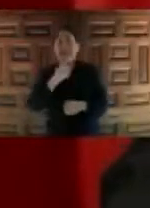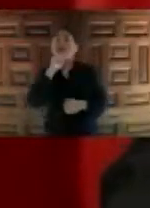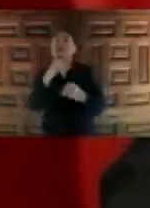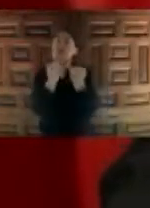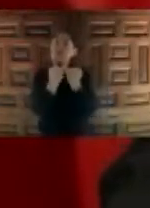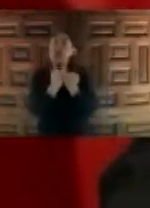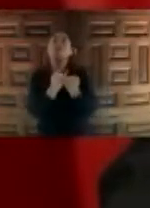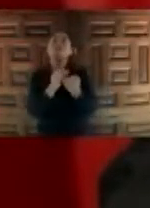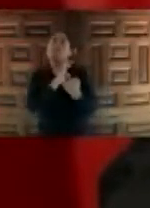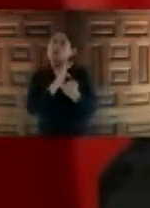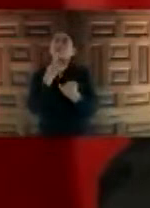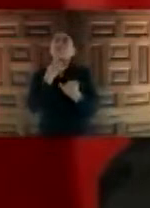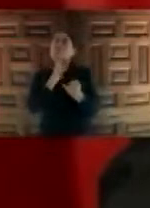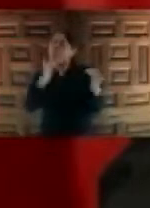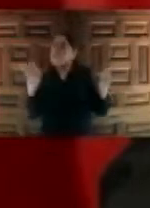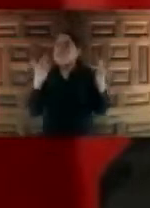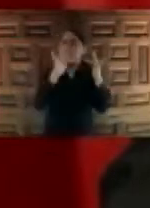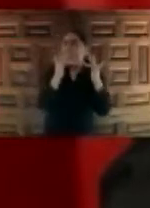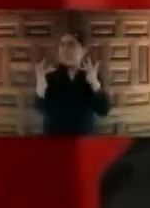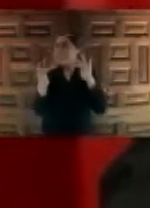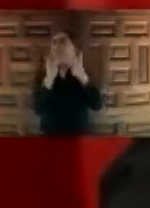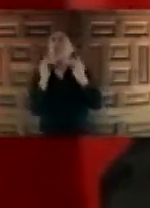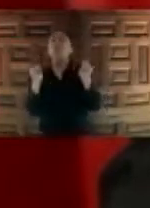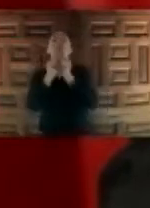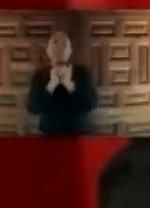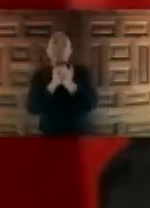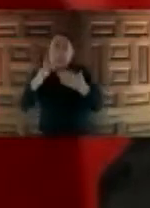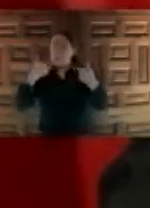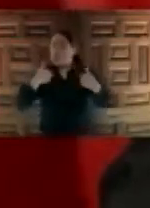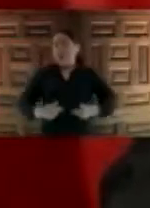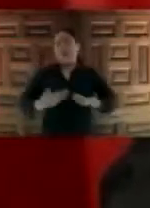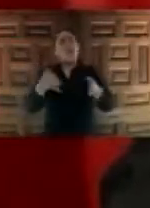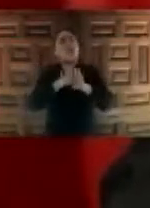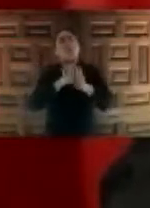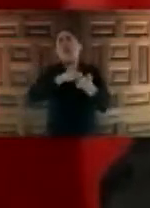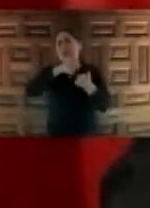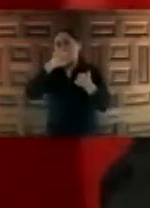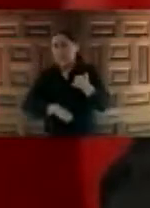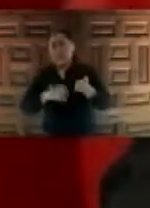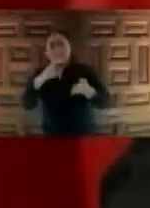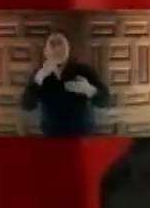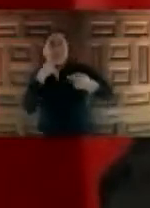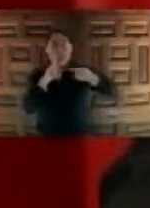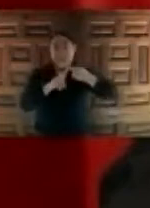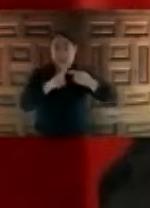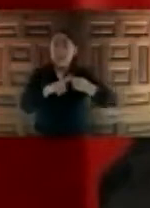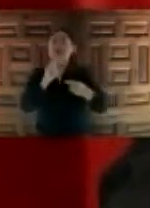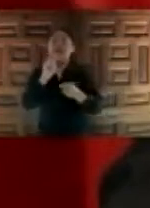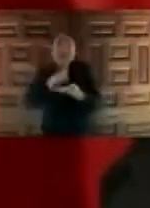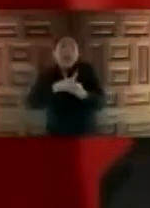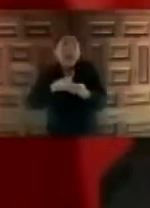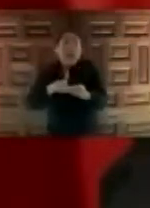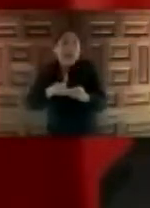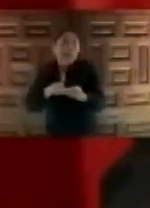a la interconectividad que tiene que darse entre los derechos humanos. Quiero poner un ejemplo. El primero es que el derecho